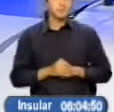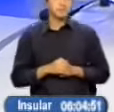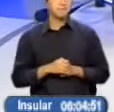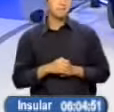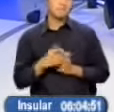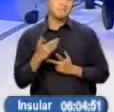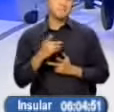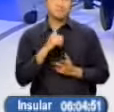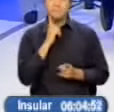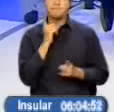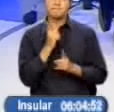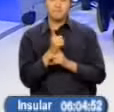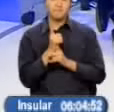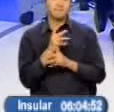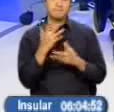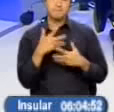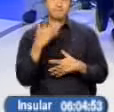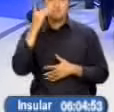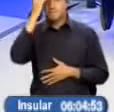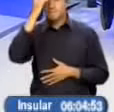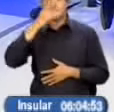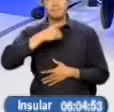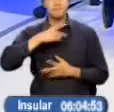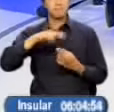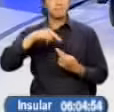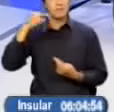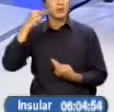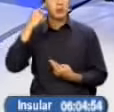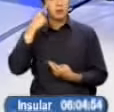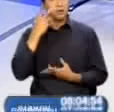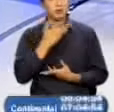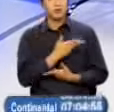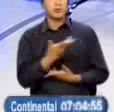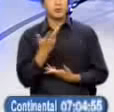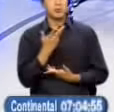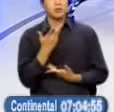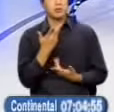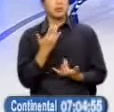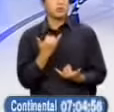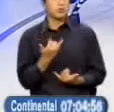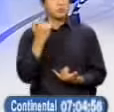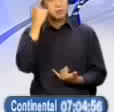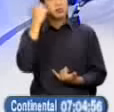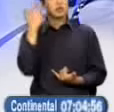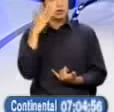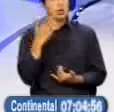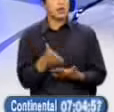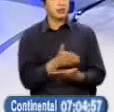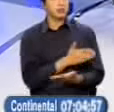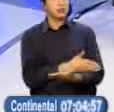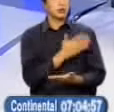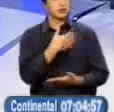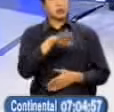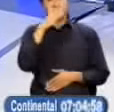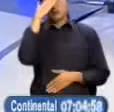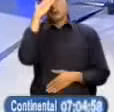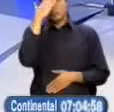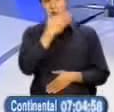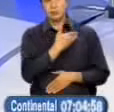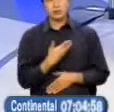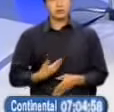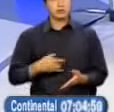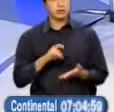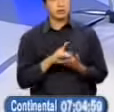deja de ser tremendamente importante en la región frente a los hechos que para mí ya era una crónica de una destitución anunciada